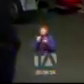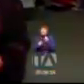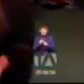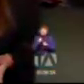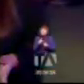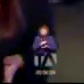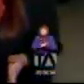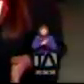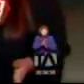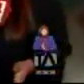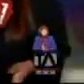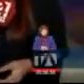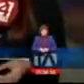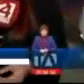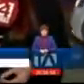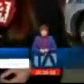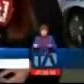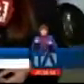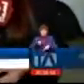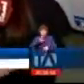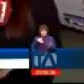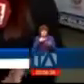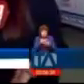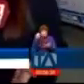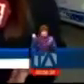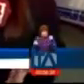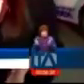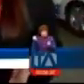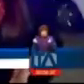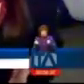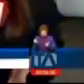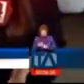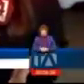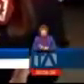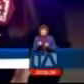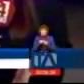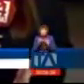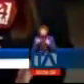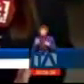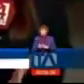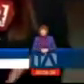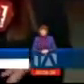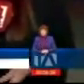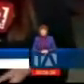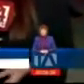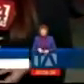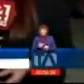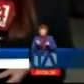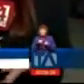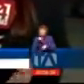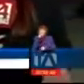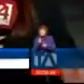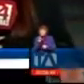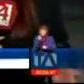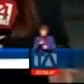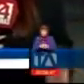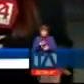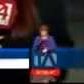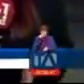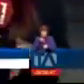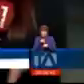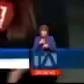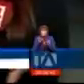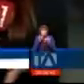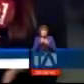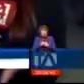Como hemos podido observar, acaba de llegar también ya el carro de criminalística con los agentes respectivos y también funcionarios de la Fiscalía para continuar con el